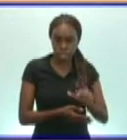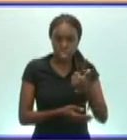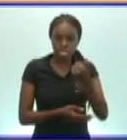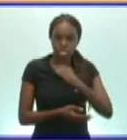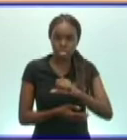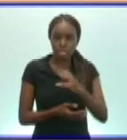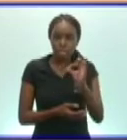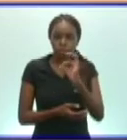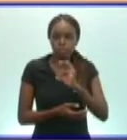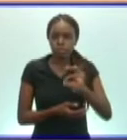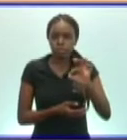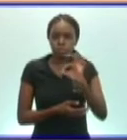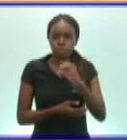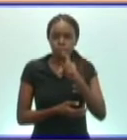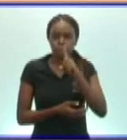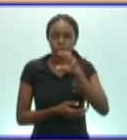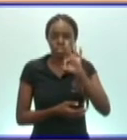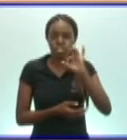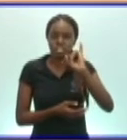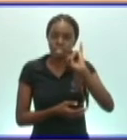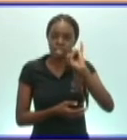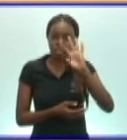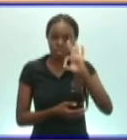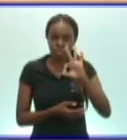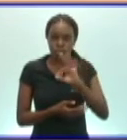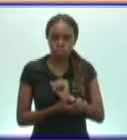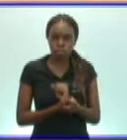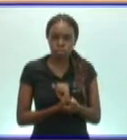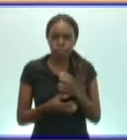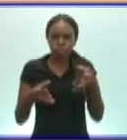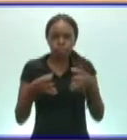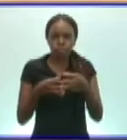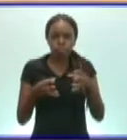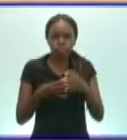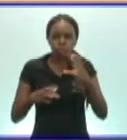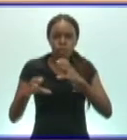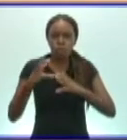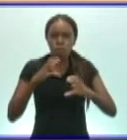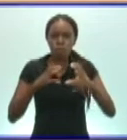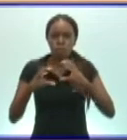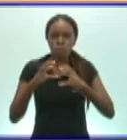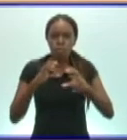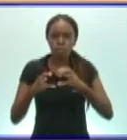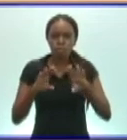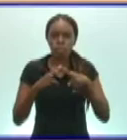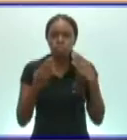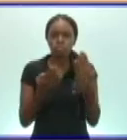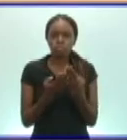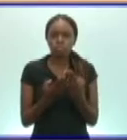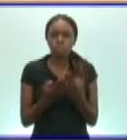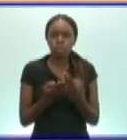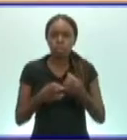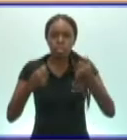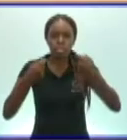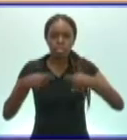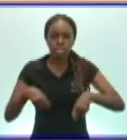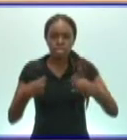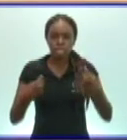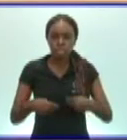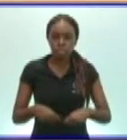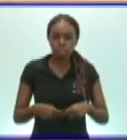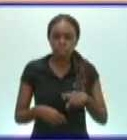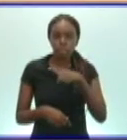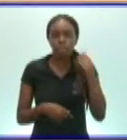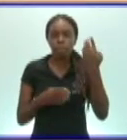de 1868, arengó a los reunidos proclamando su determinación de independencia o